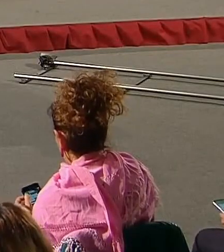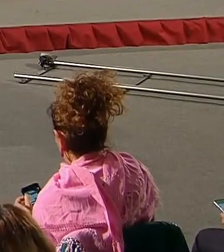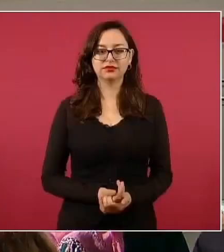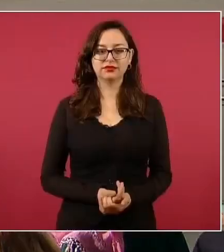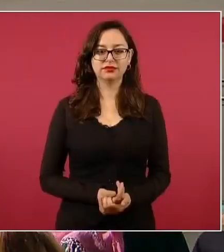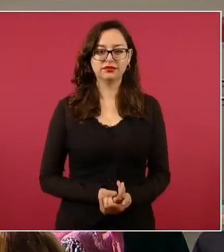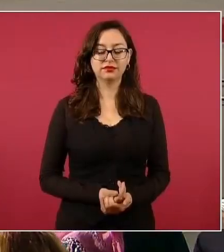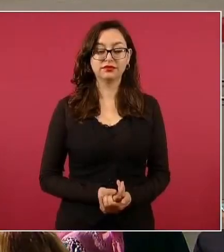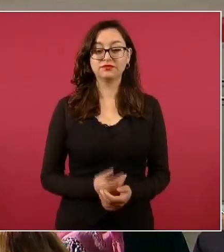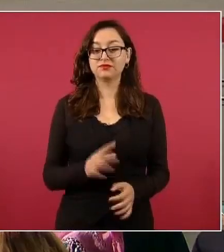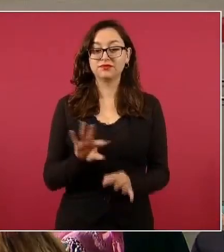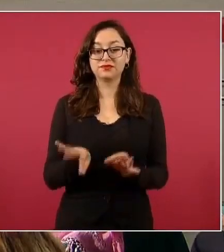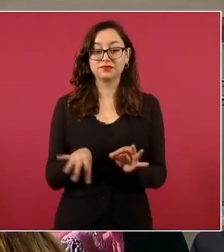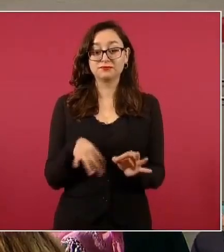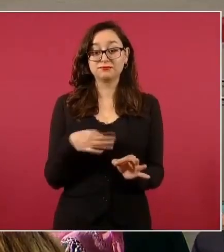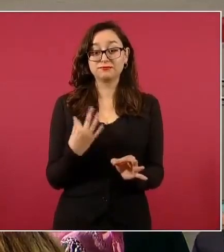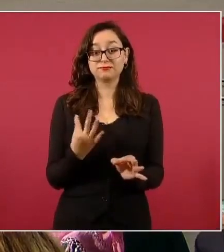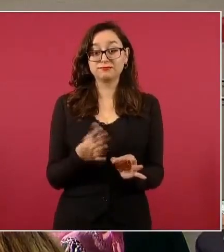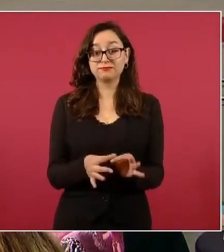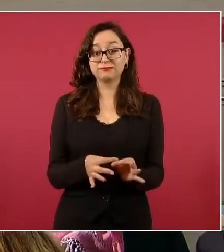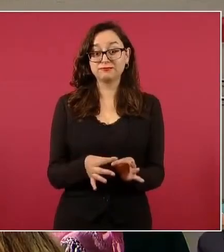Es cuanto, señor presidente.